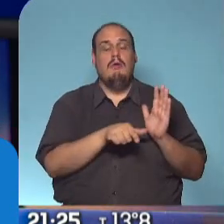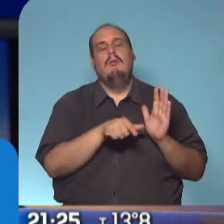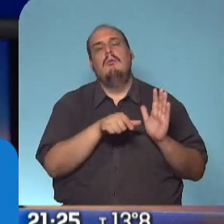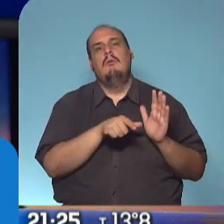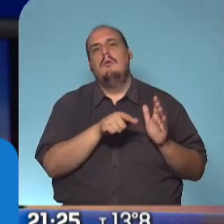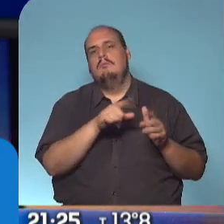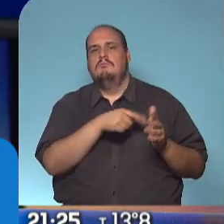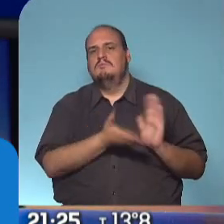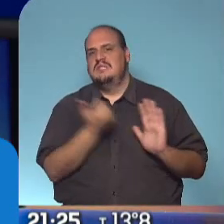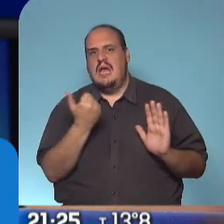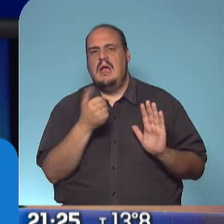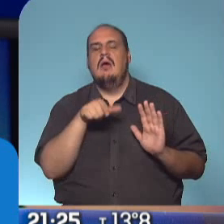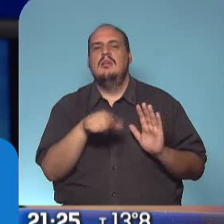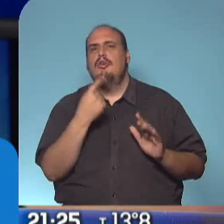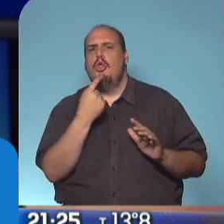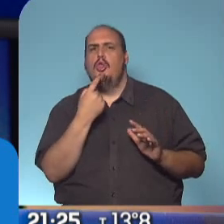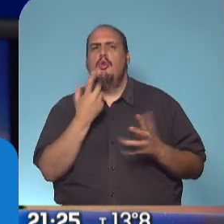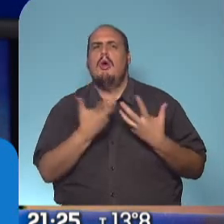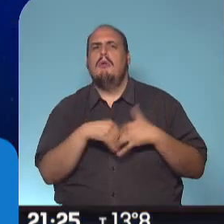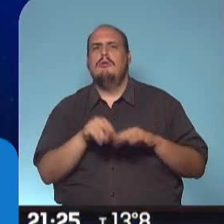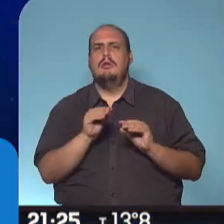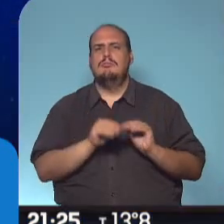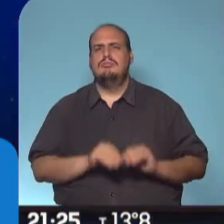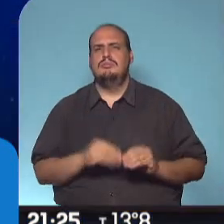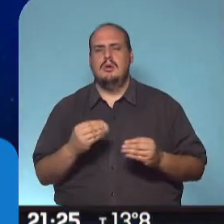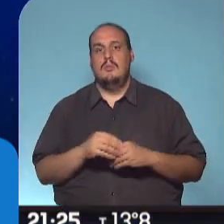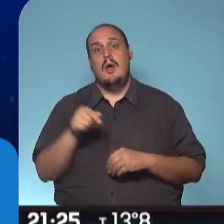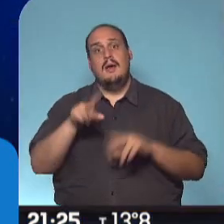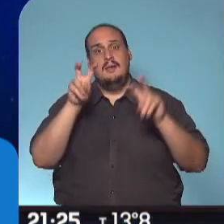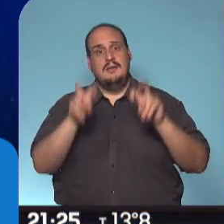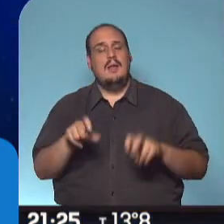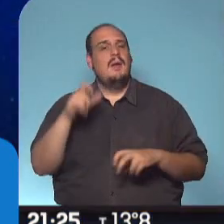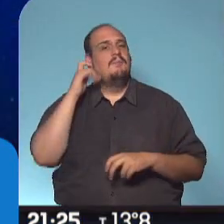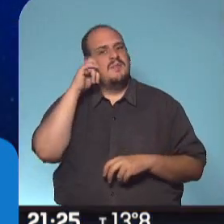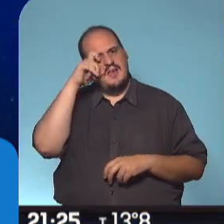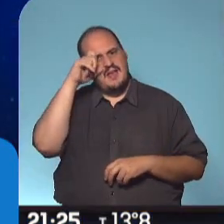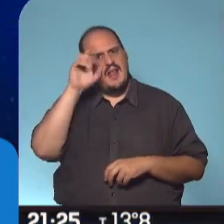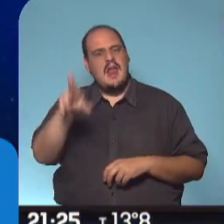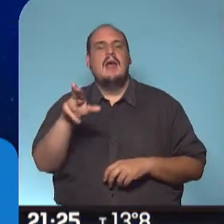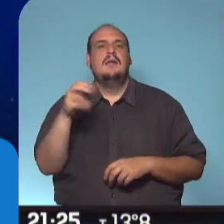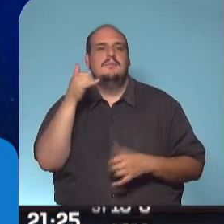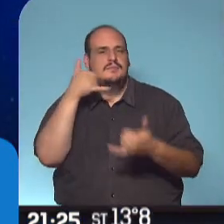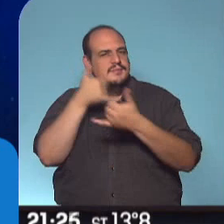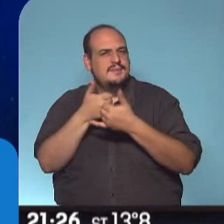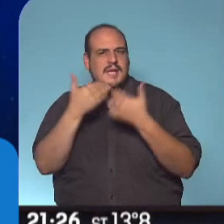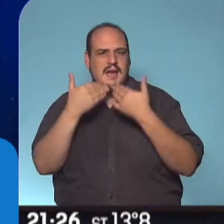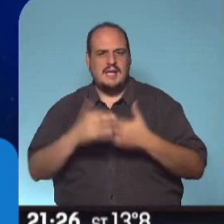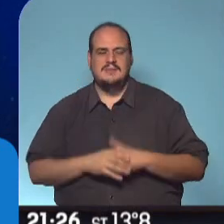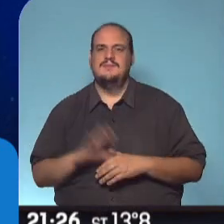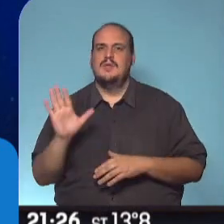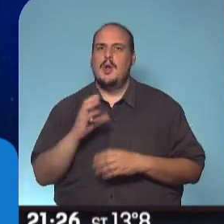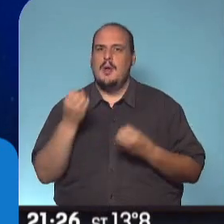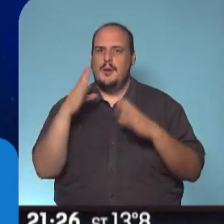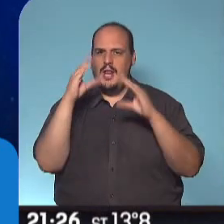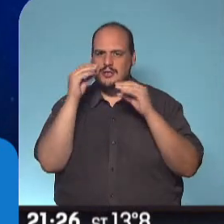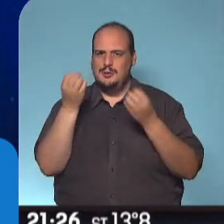hoy estaba dando vueltas respecto a esta iniciativa. Muy bien, allí están los temas planteados. Carlos Heller, gracias por atendernos. Buenas noches. ¿Qué tal? Buenas noches,